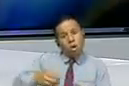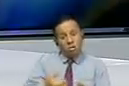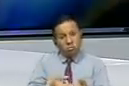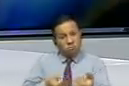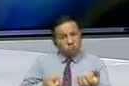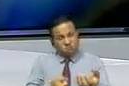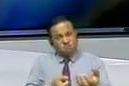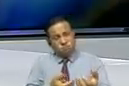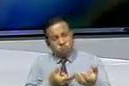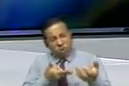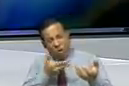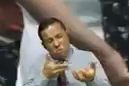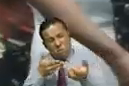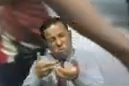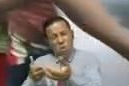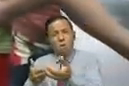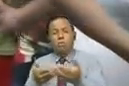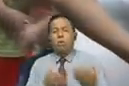automáticas.